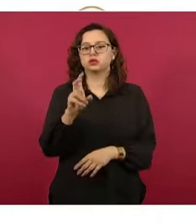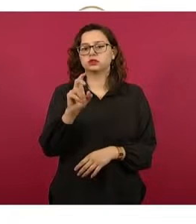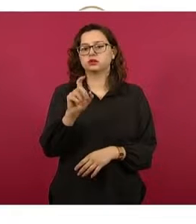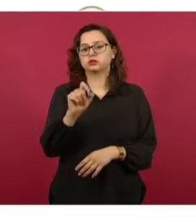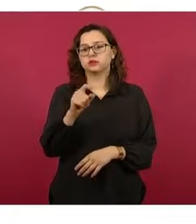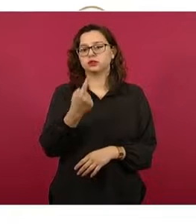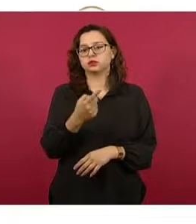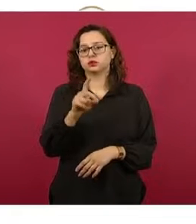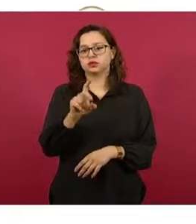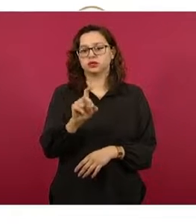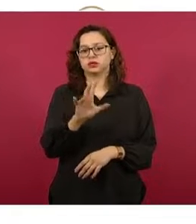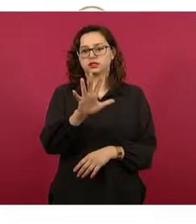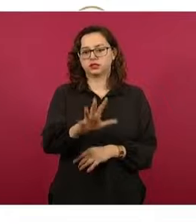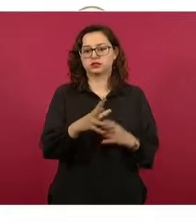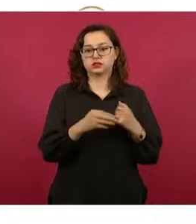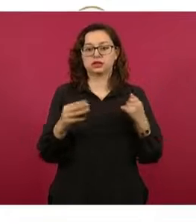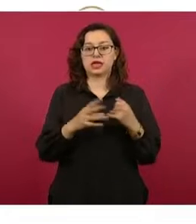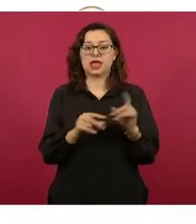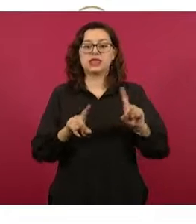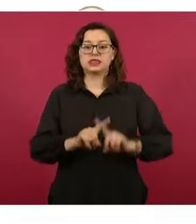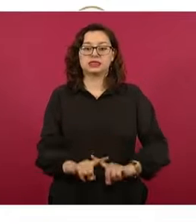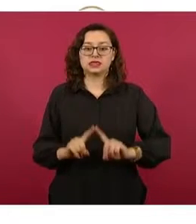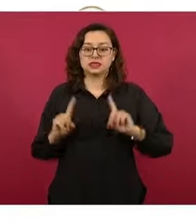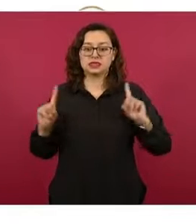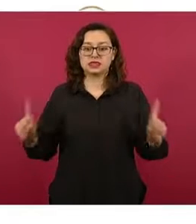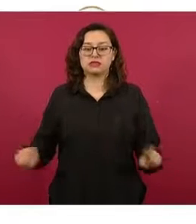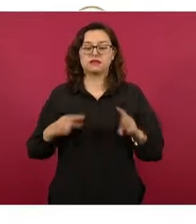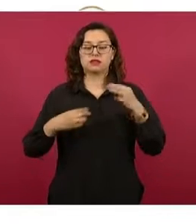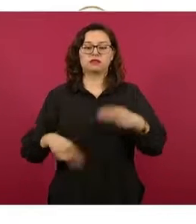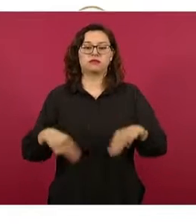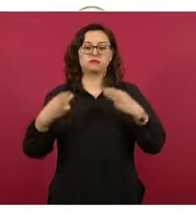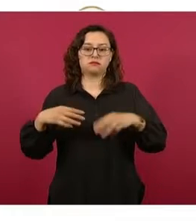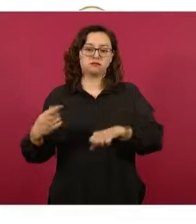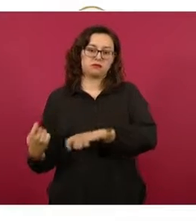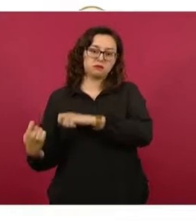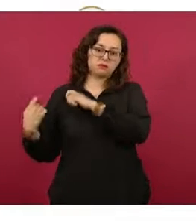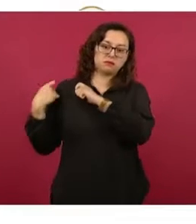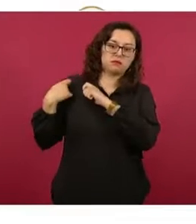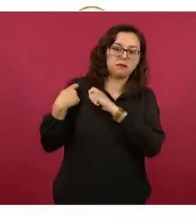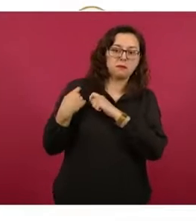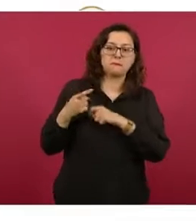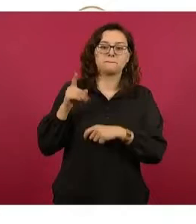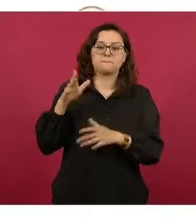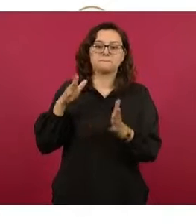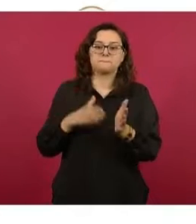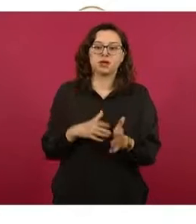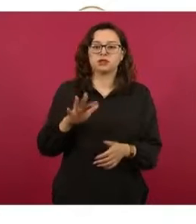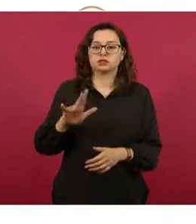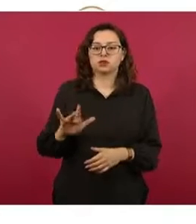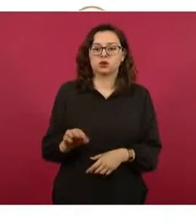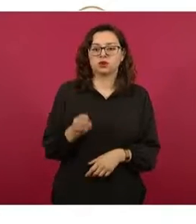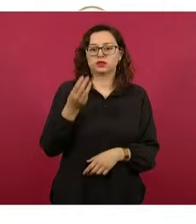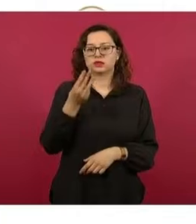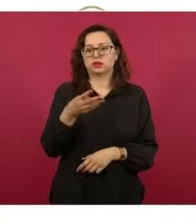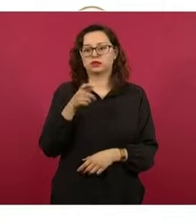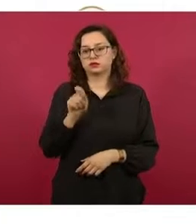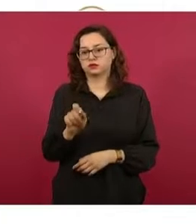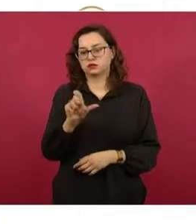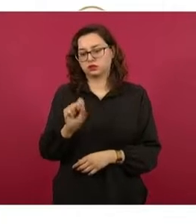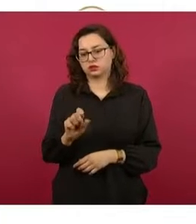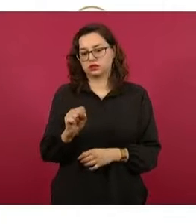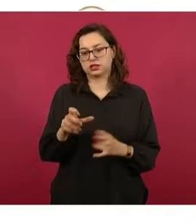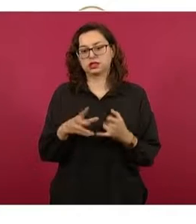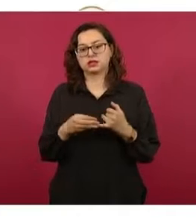la central de abastos de Nuevo León, que es el más económico en la zona, lo tiene a 1,053 pesos con 60